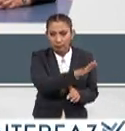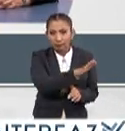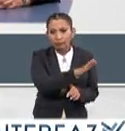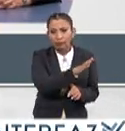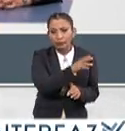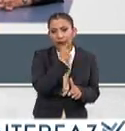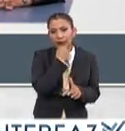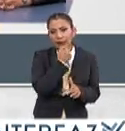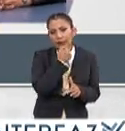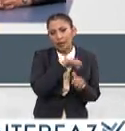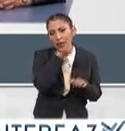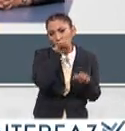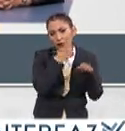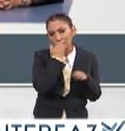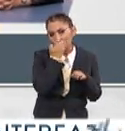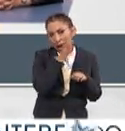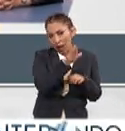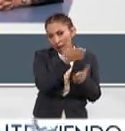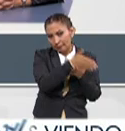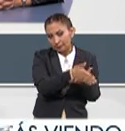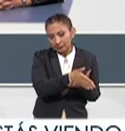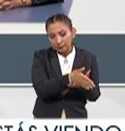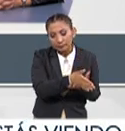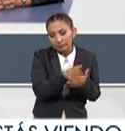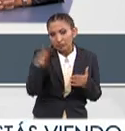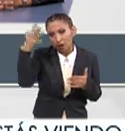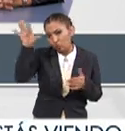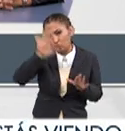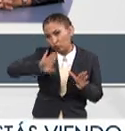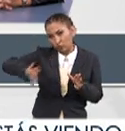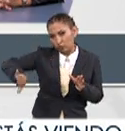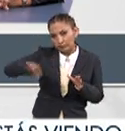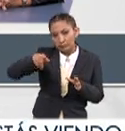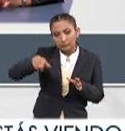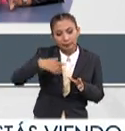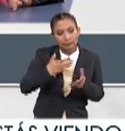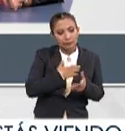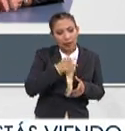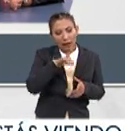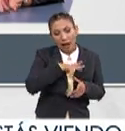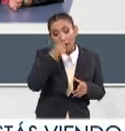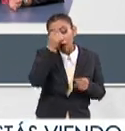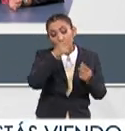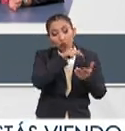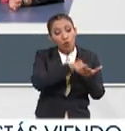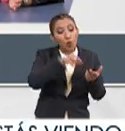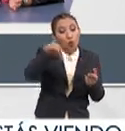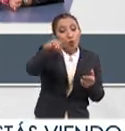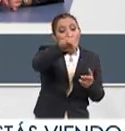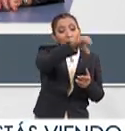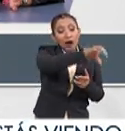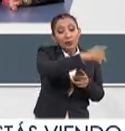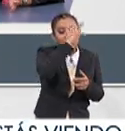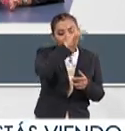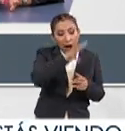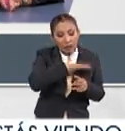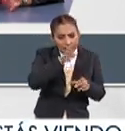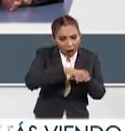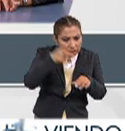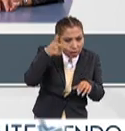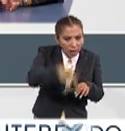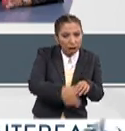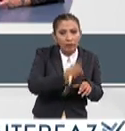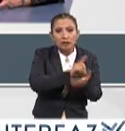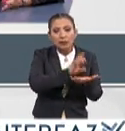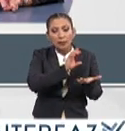de sujetos en edad escolar. Y bueno, hay zonas del país a donde se generan más